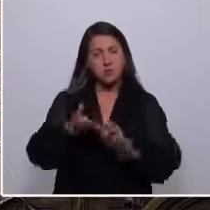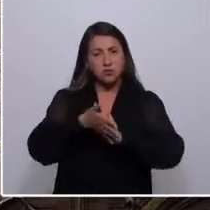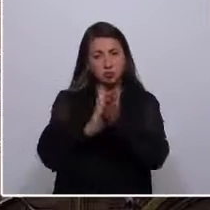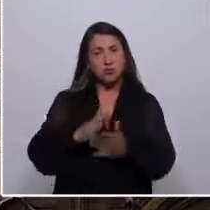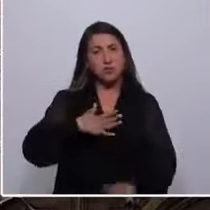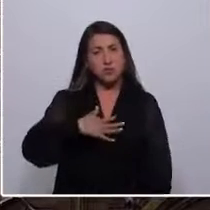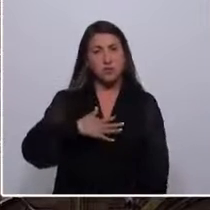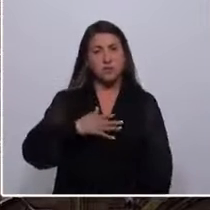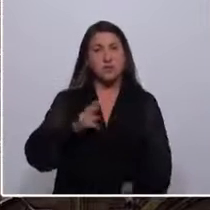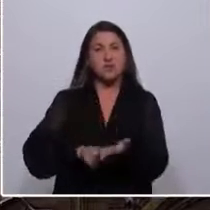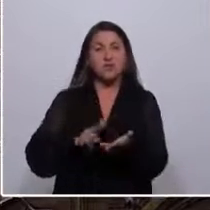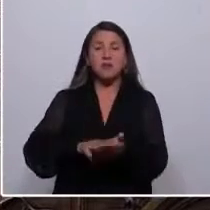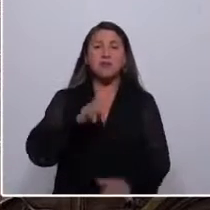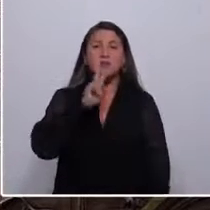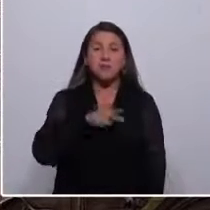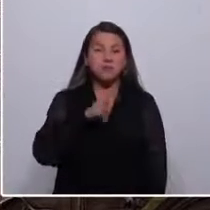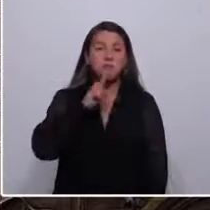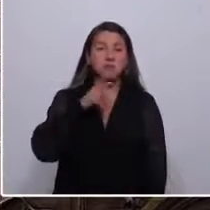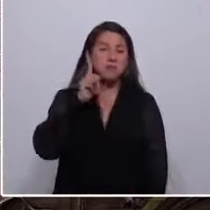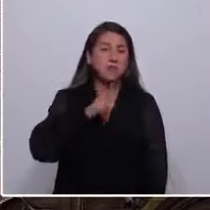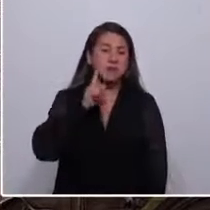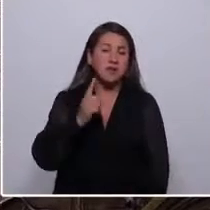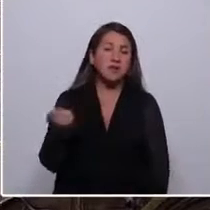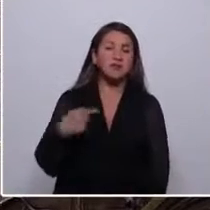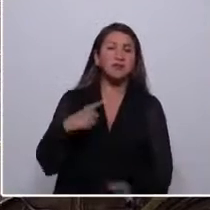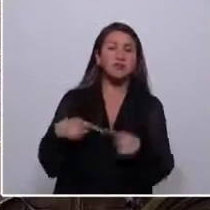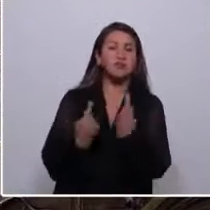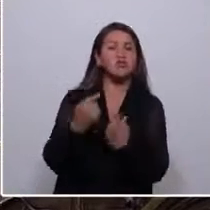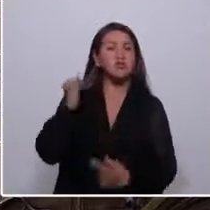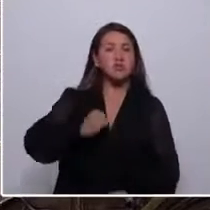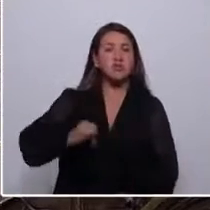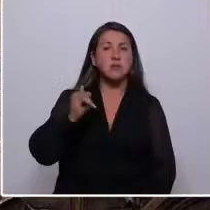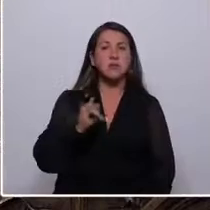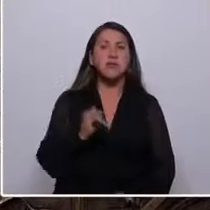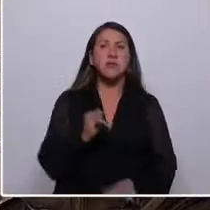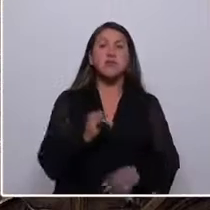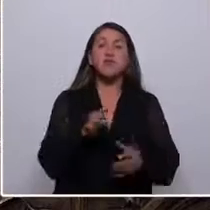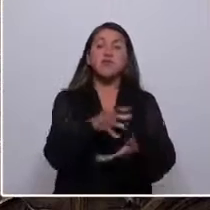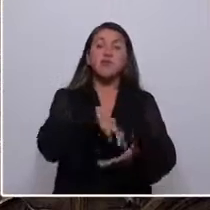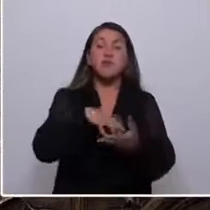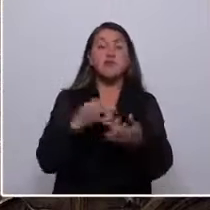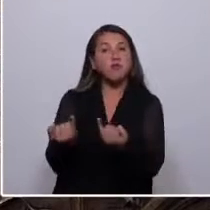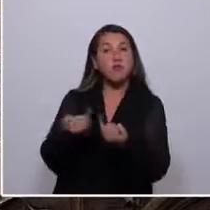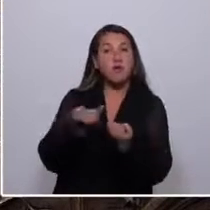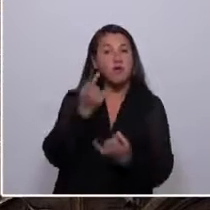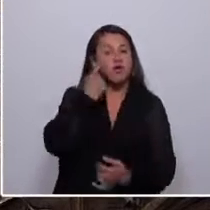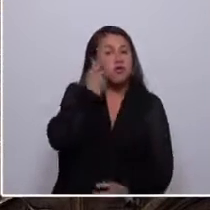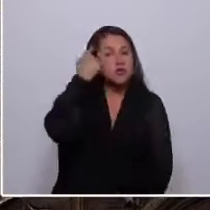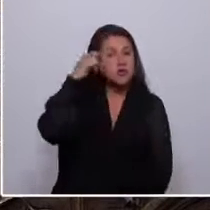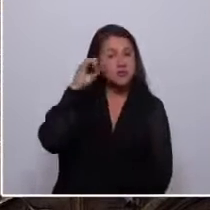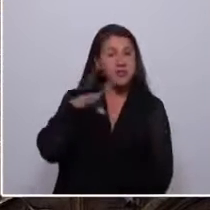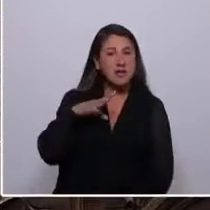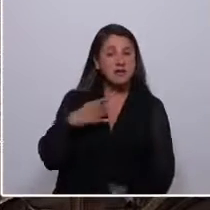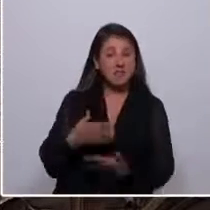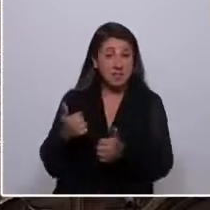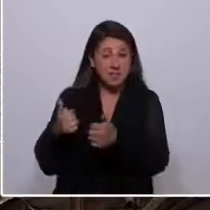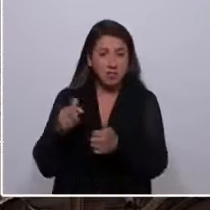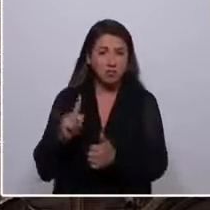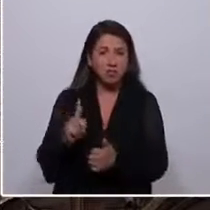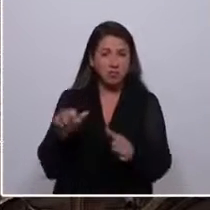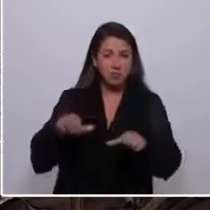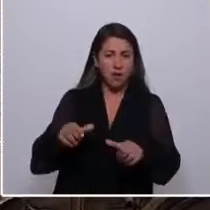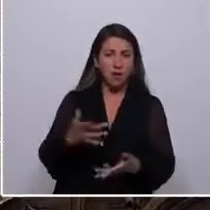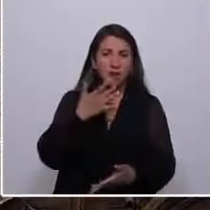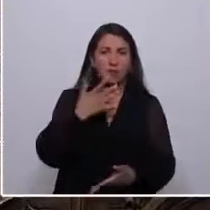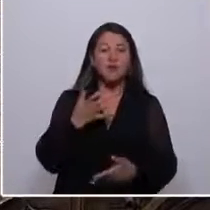han mentido y nos van a seguir mintiendo, porque a nadie le conviene que el pueblo esté informado y que sea consciente. Nos dijeron que las grandes